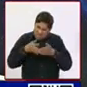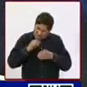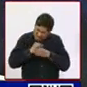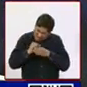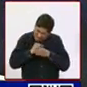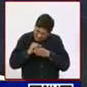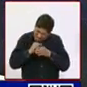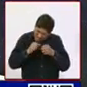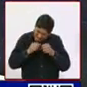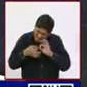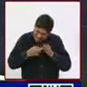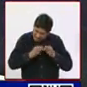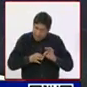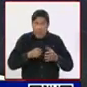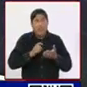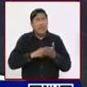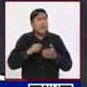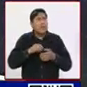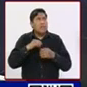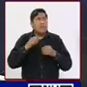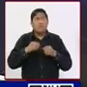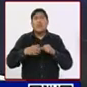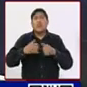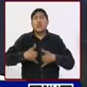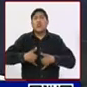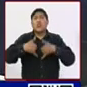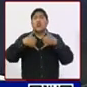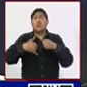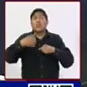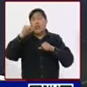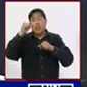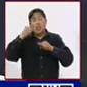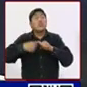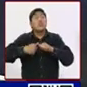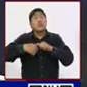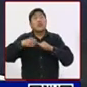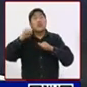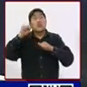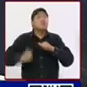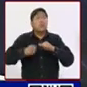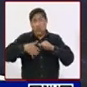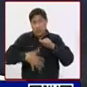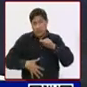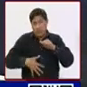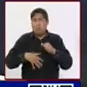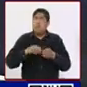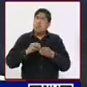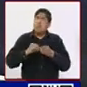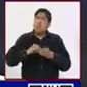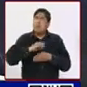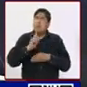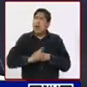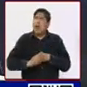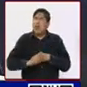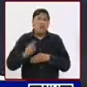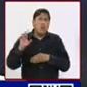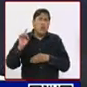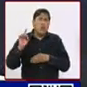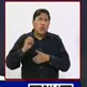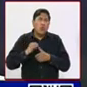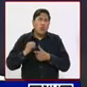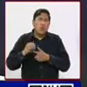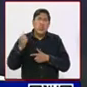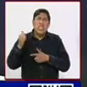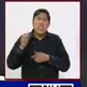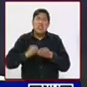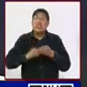Gilberto Parada. Esta fase de la Copa Sudamericana se va a jugar los primeros días de marzo, entre el 8 y el 10, a la espera de poder